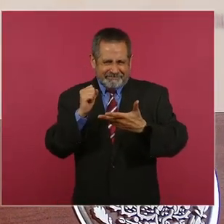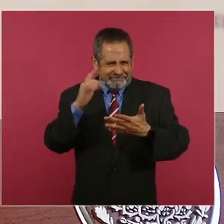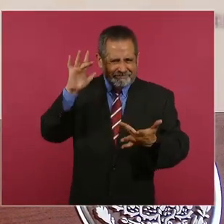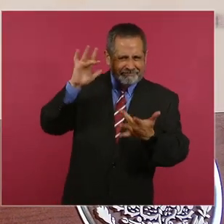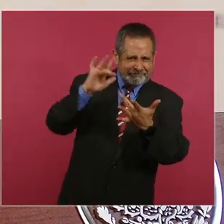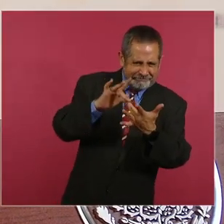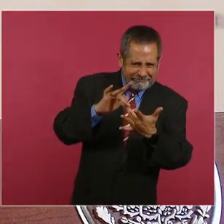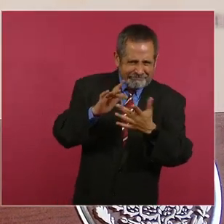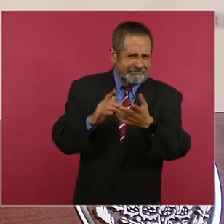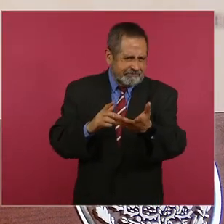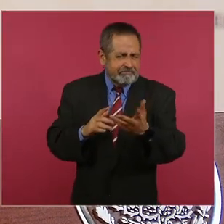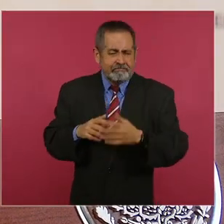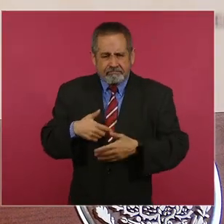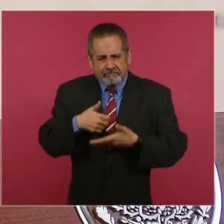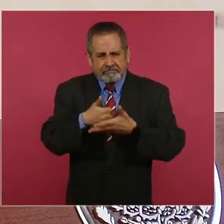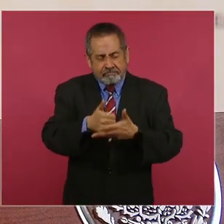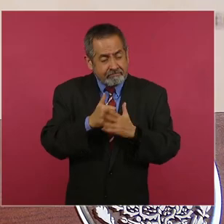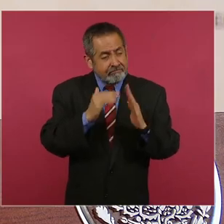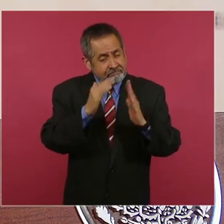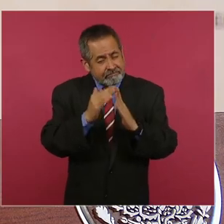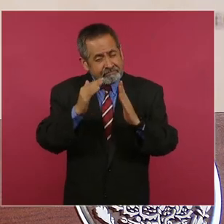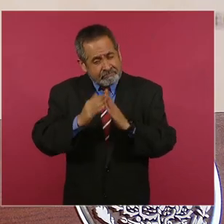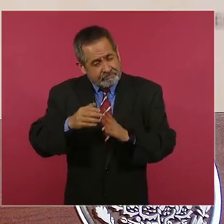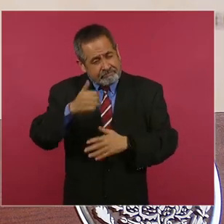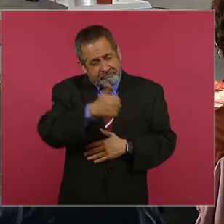y se está ayudando casa por casa